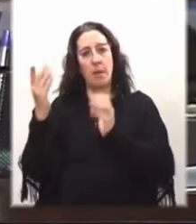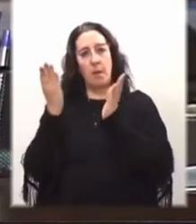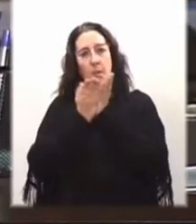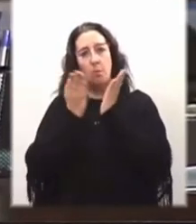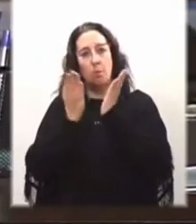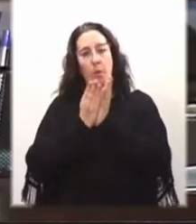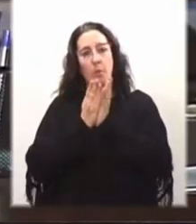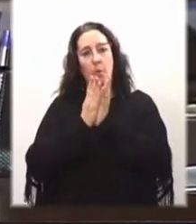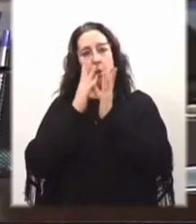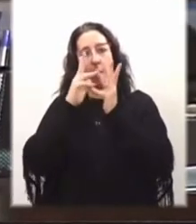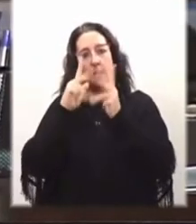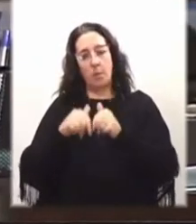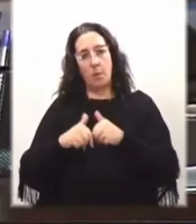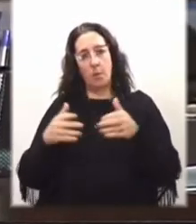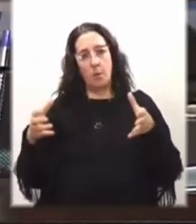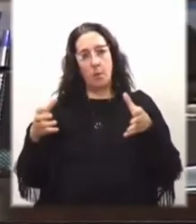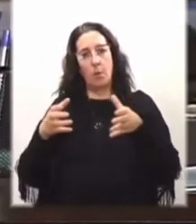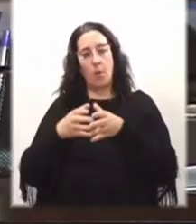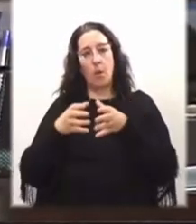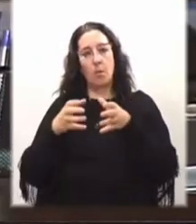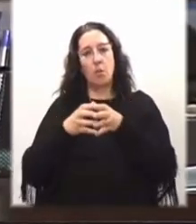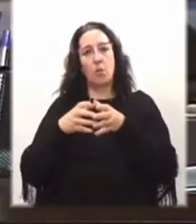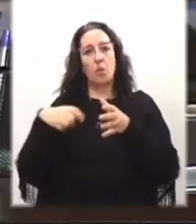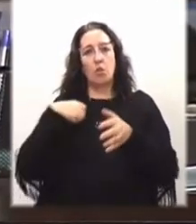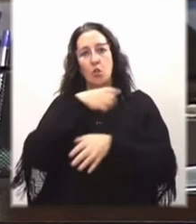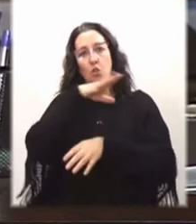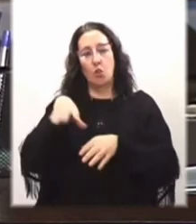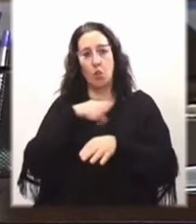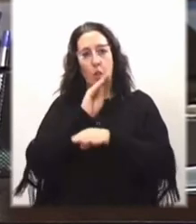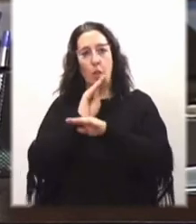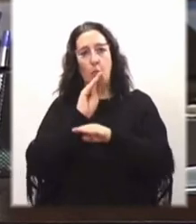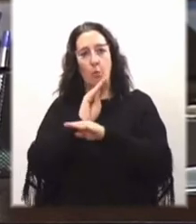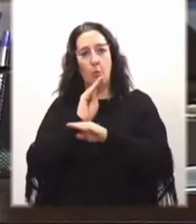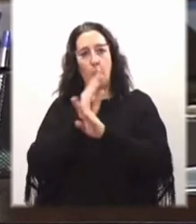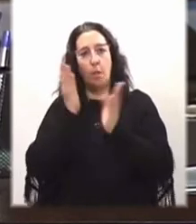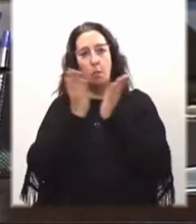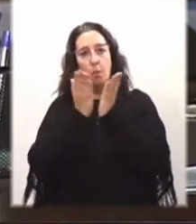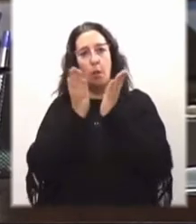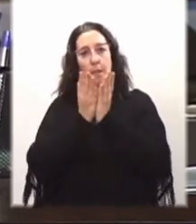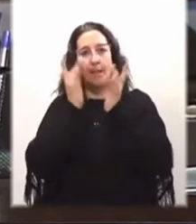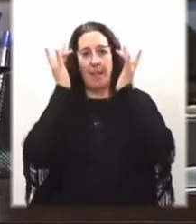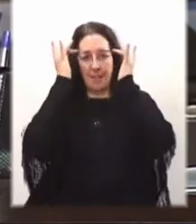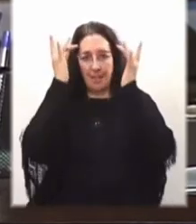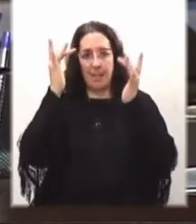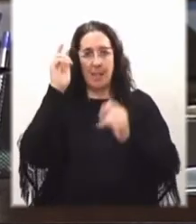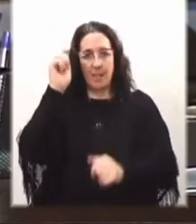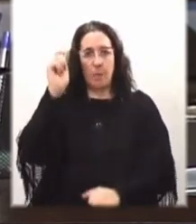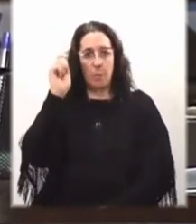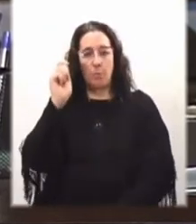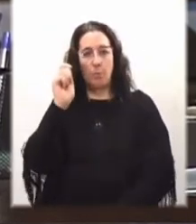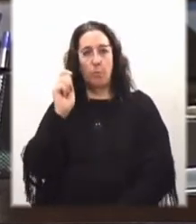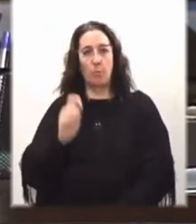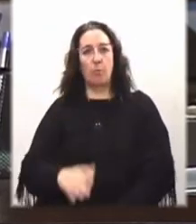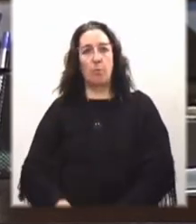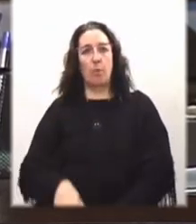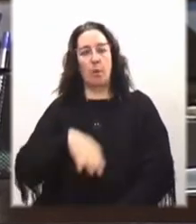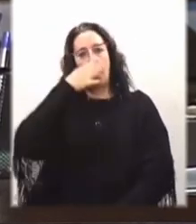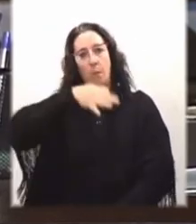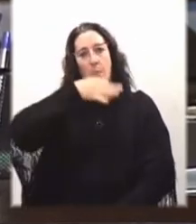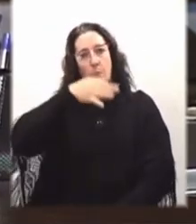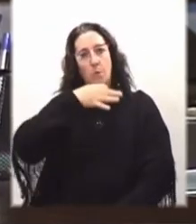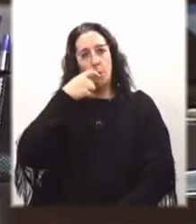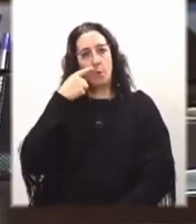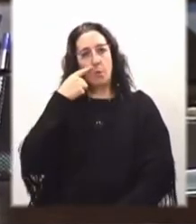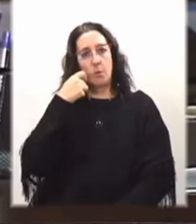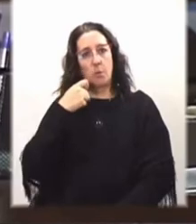por la Asociación Social y Cultural de Estudiantes de la Enseñanza Pública, ASEP. Exposición del